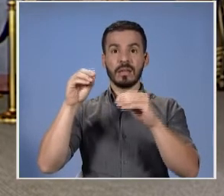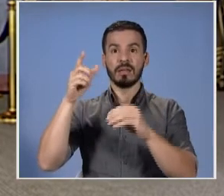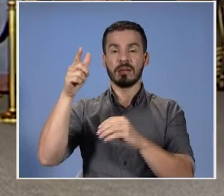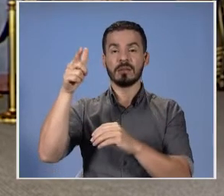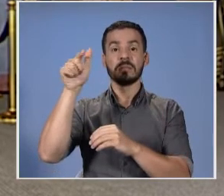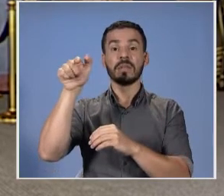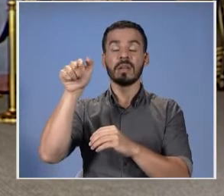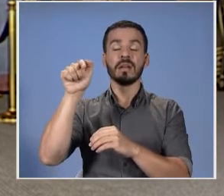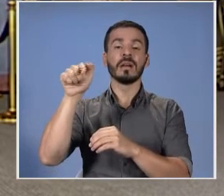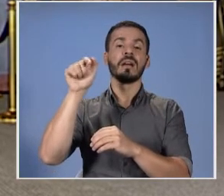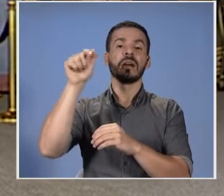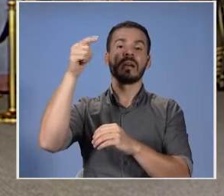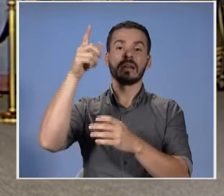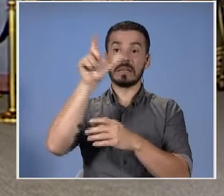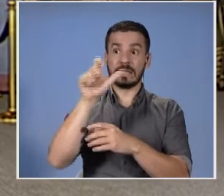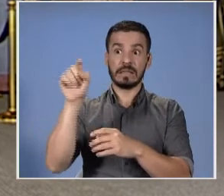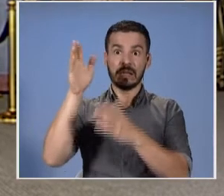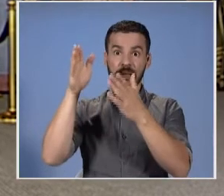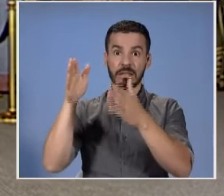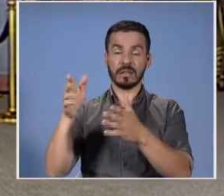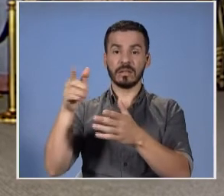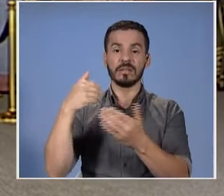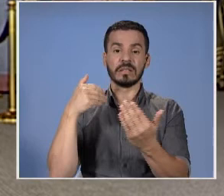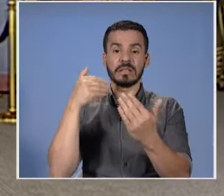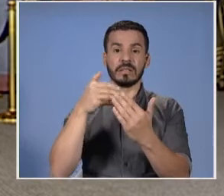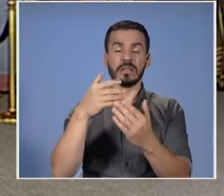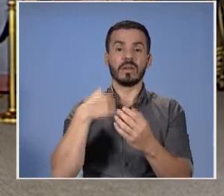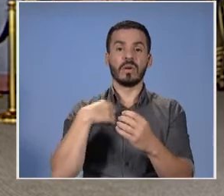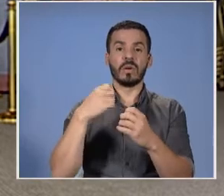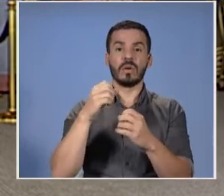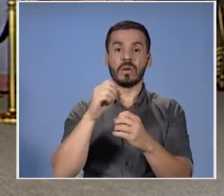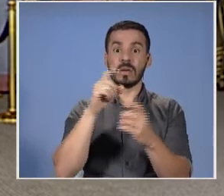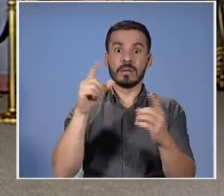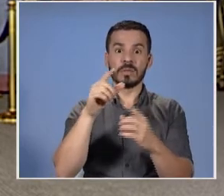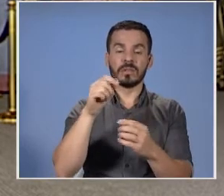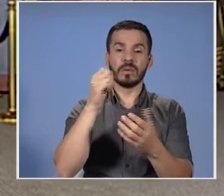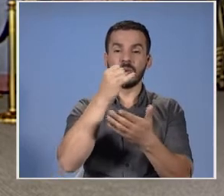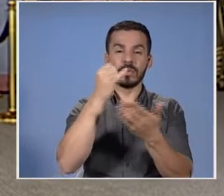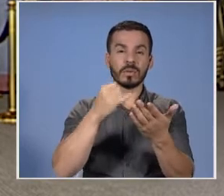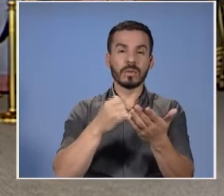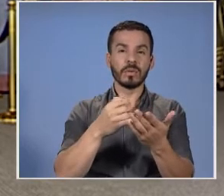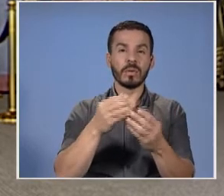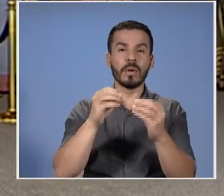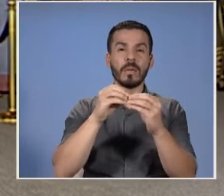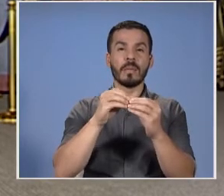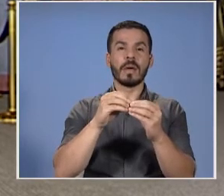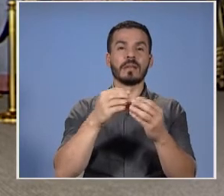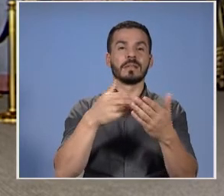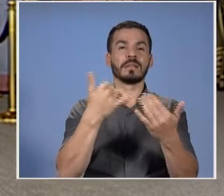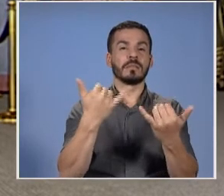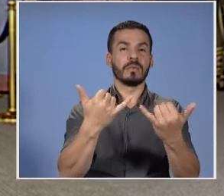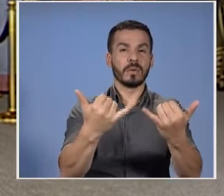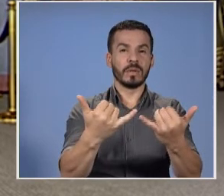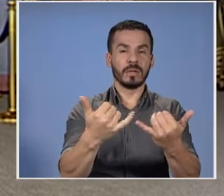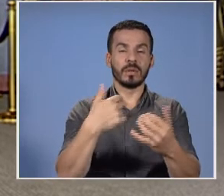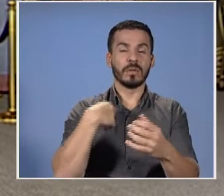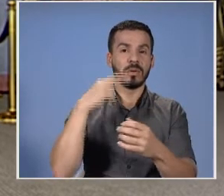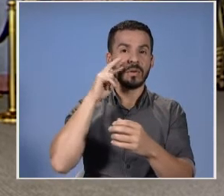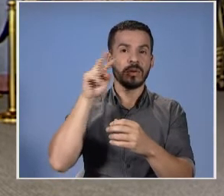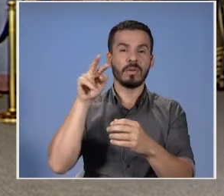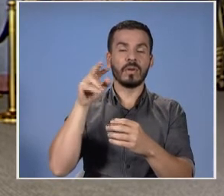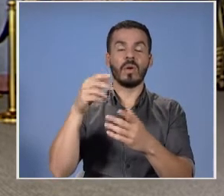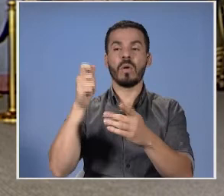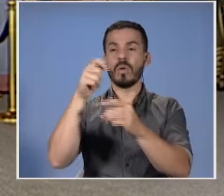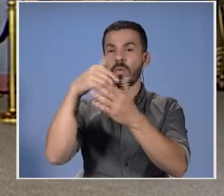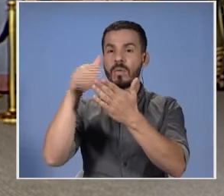Italia, y que era un artista que tuvo gran cercanía con el impresionismo, con la caricatura y con géneros más de vanguardia. Sin embargo, lo que vemos aquí son